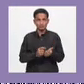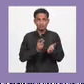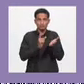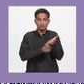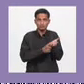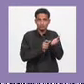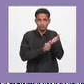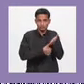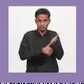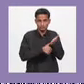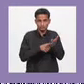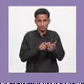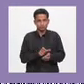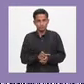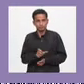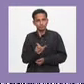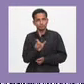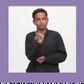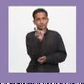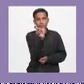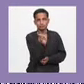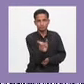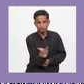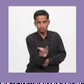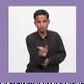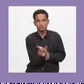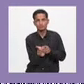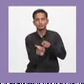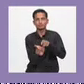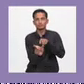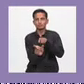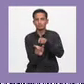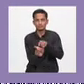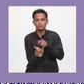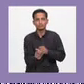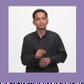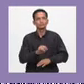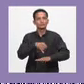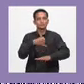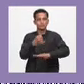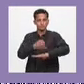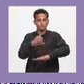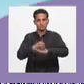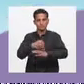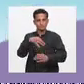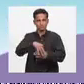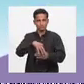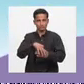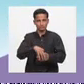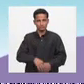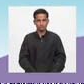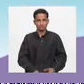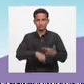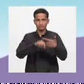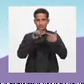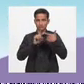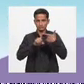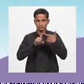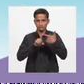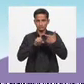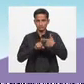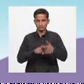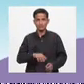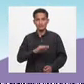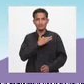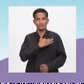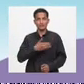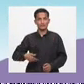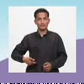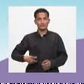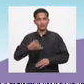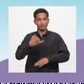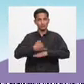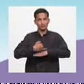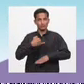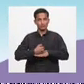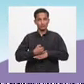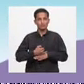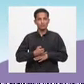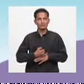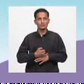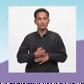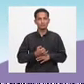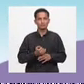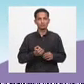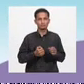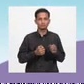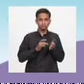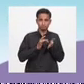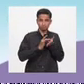cédula en el recinto electoral donde se encuentre empadronado luego el presidente de la junta receptora del voto activará